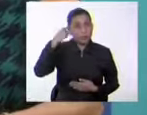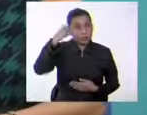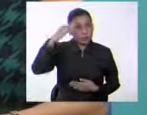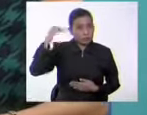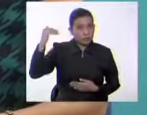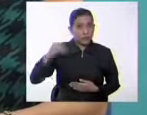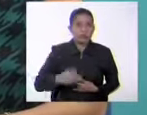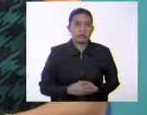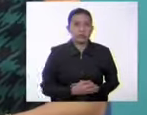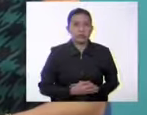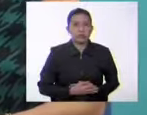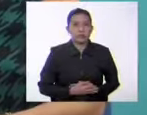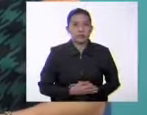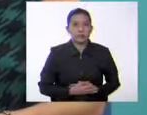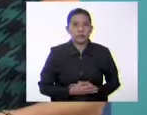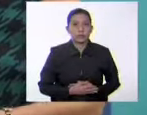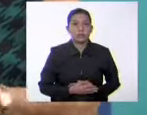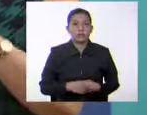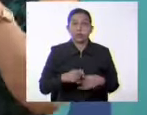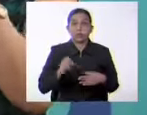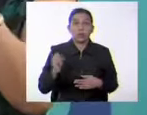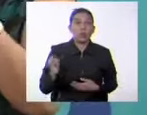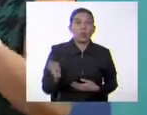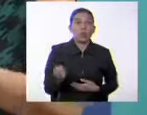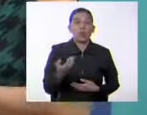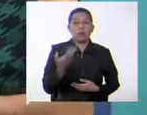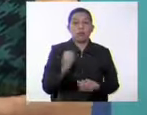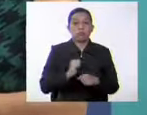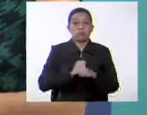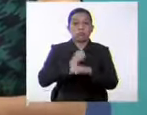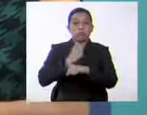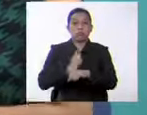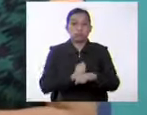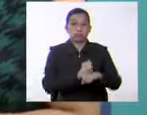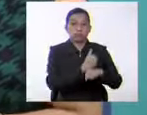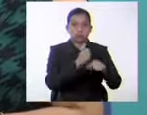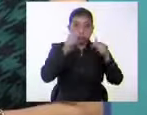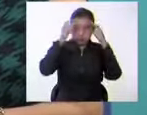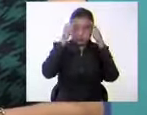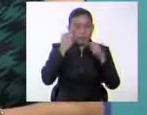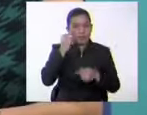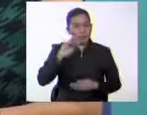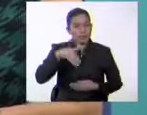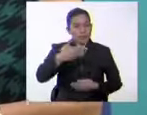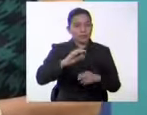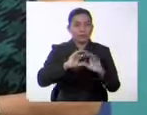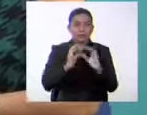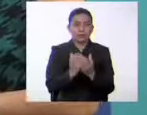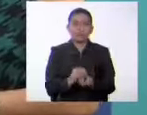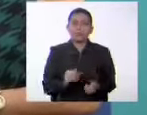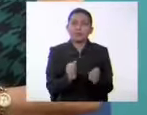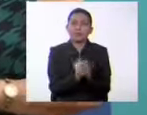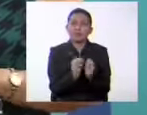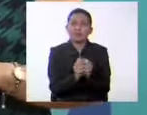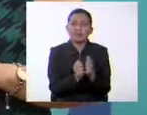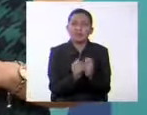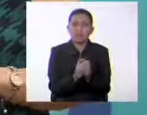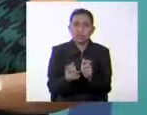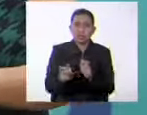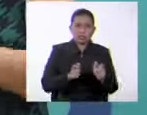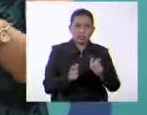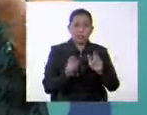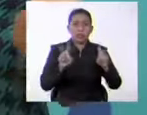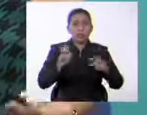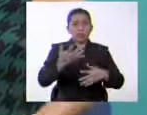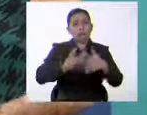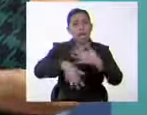acá, formación de nuevos imperios, que lo vamos a ver en la siguiente clase, ¿verdad? Conflictos por control de los mares, ya dijimos